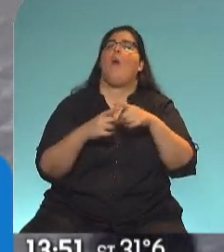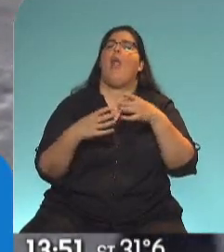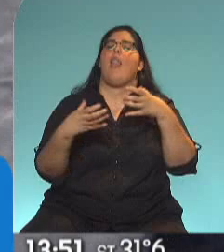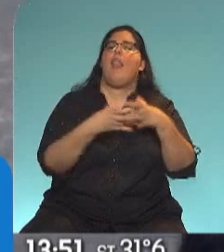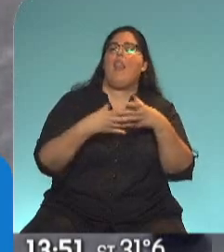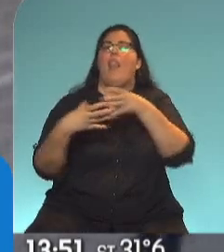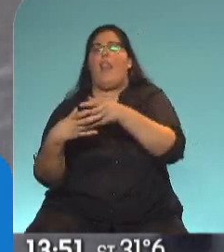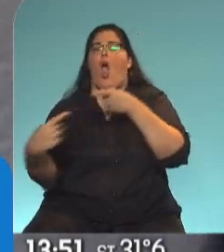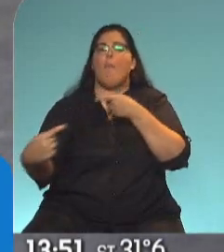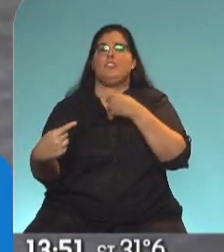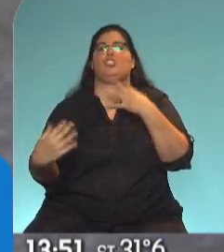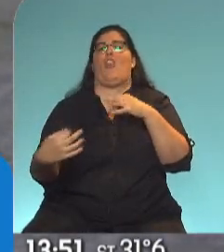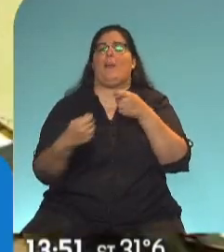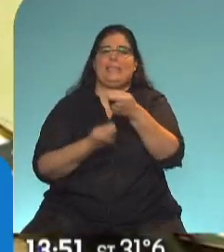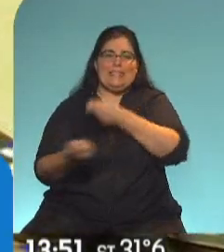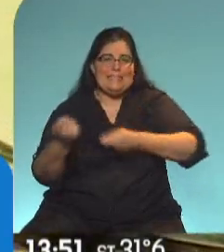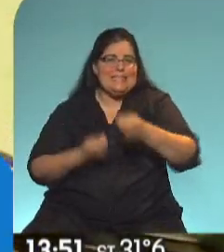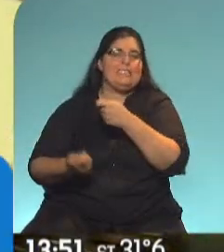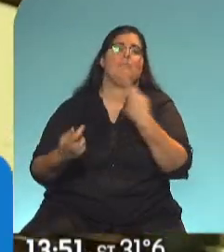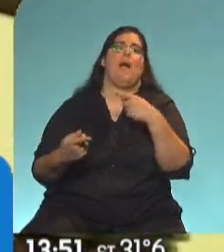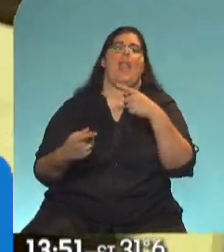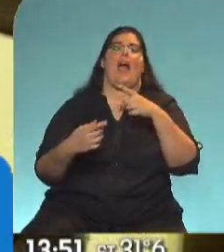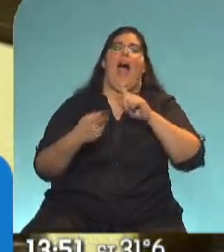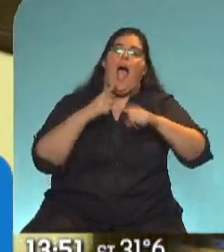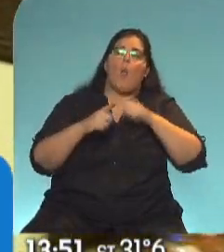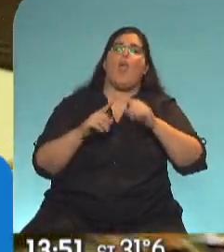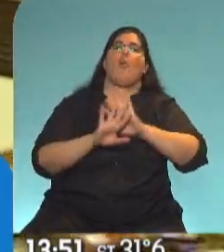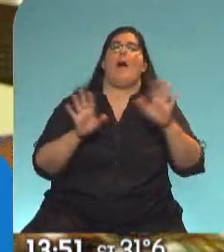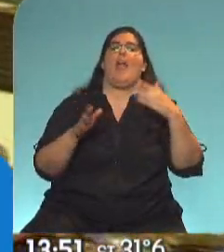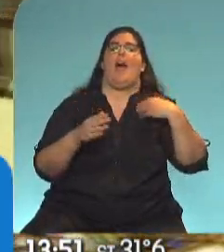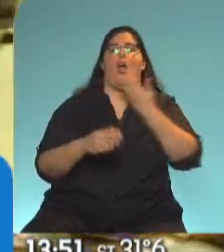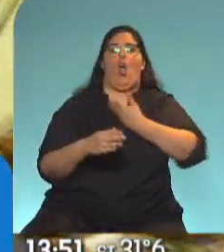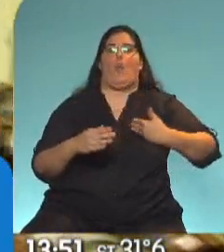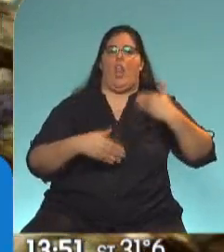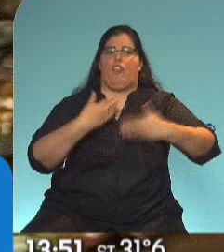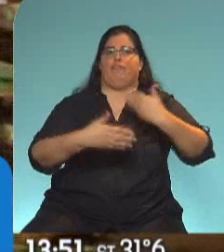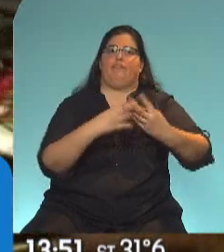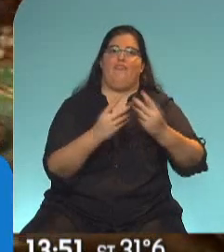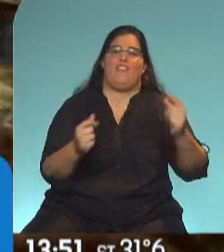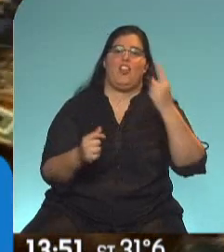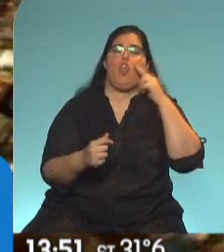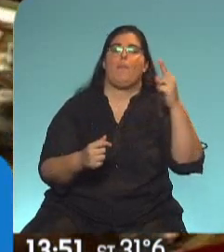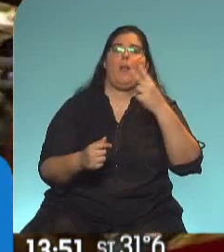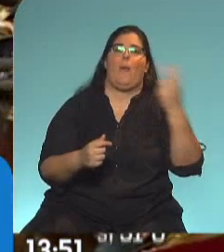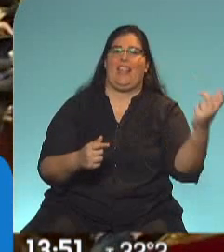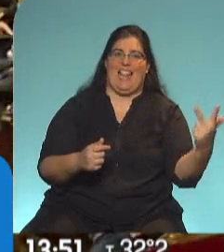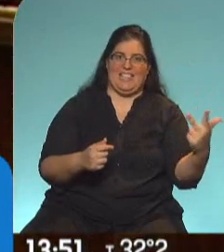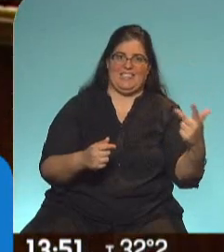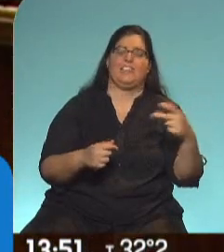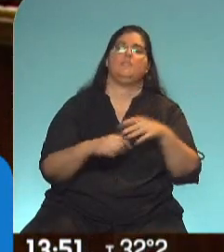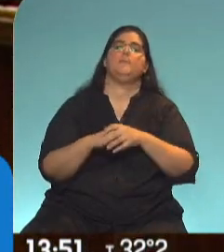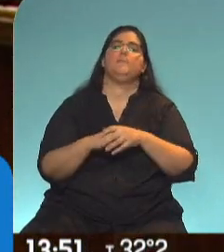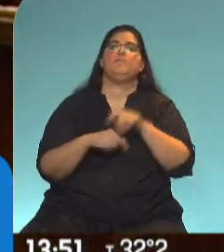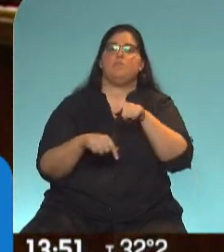oposición un pacto que le permita llegar al fin de la legislatura, previsto para marzo de 2023. Una